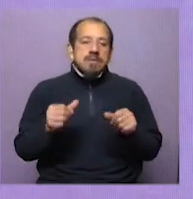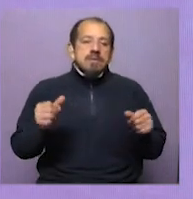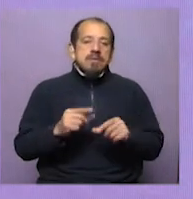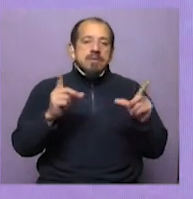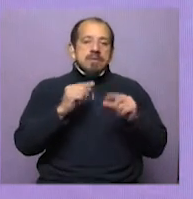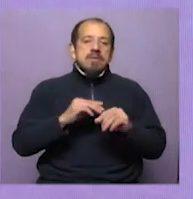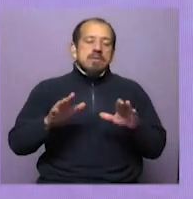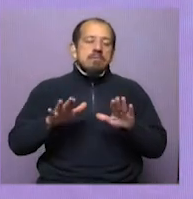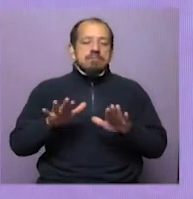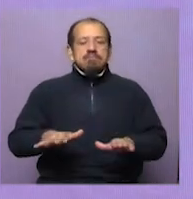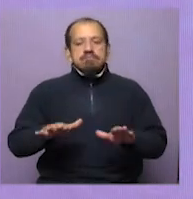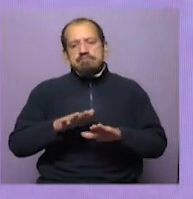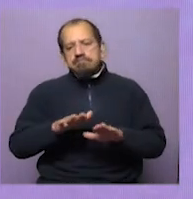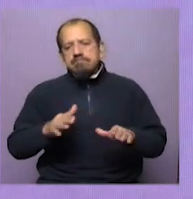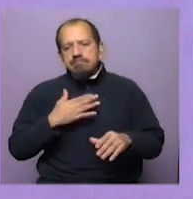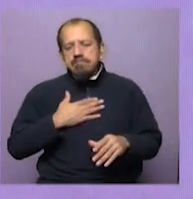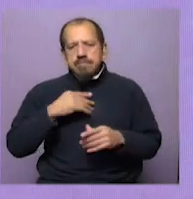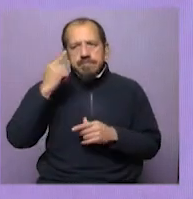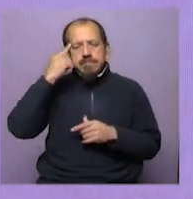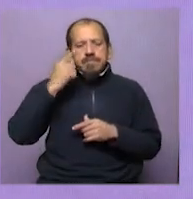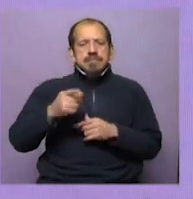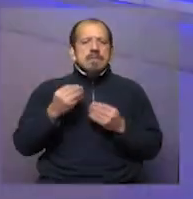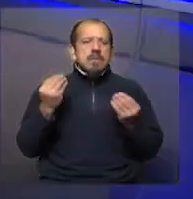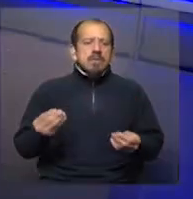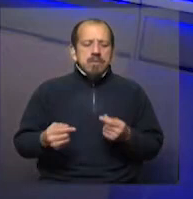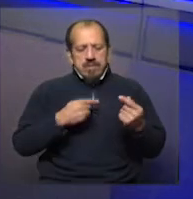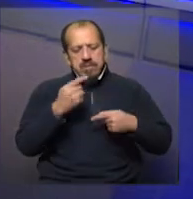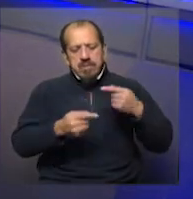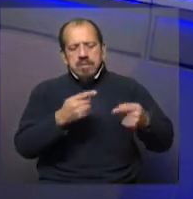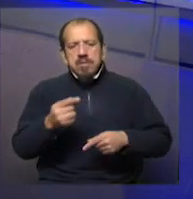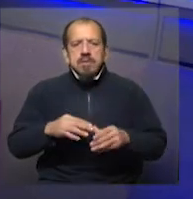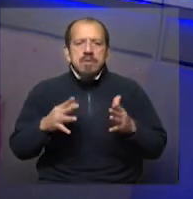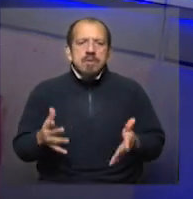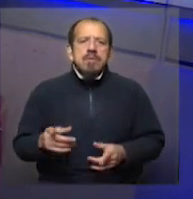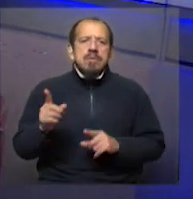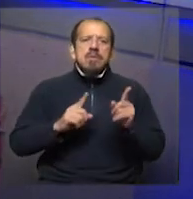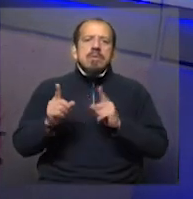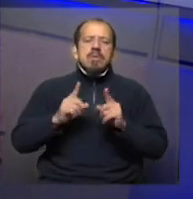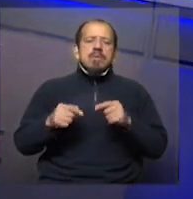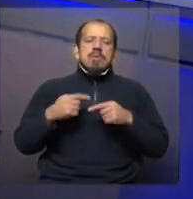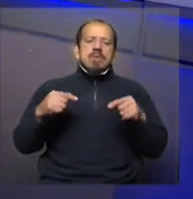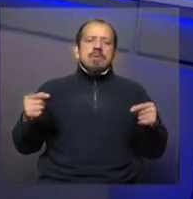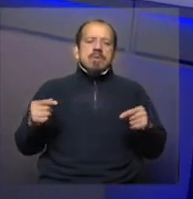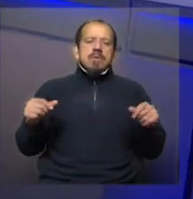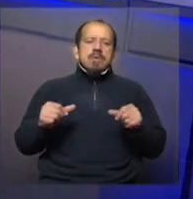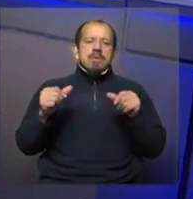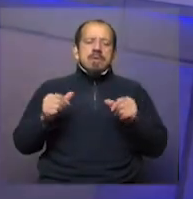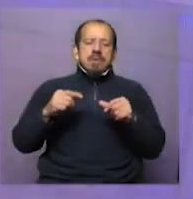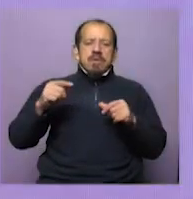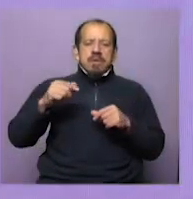bajar la pelota, para después pensar cómo continuar desde otro lugar, cómo algunas de las acciones que llevamos en el Doc